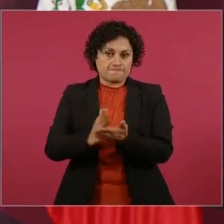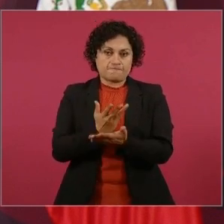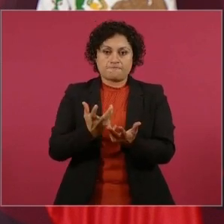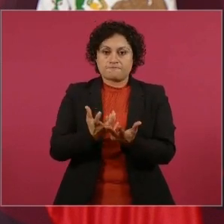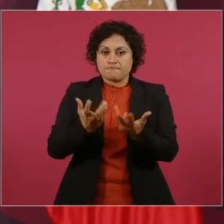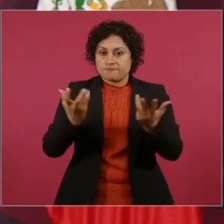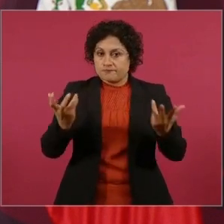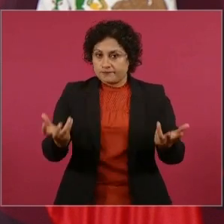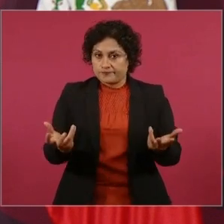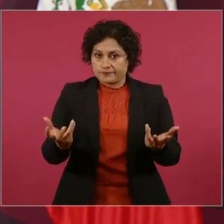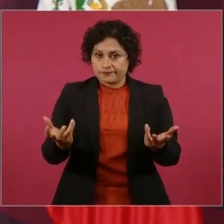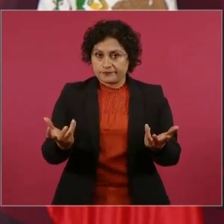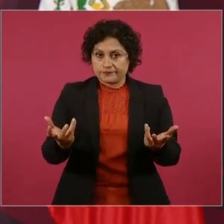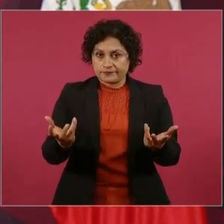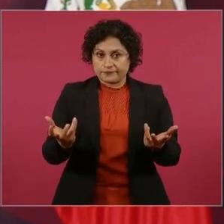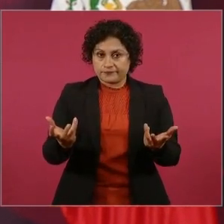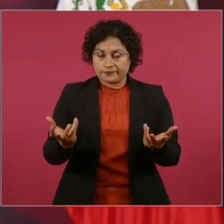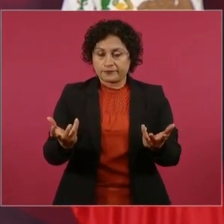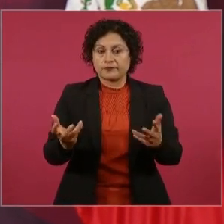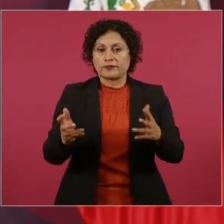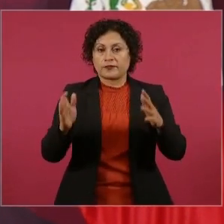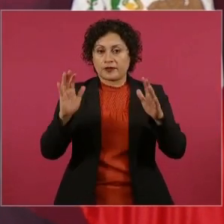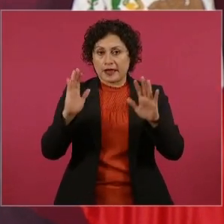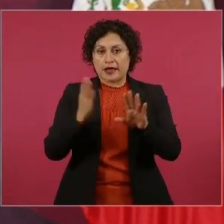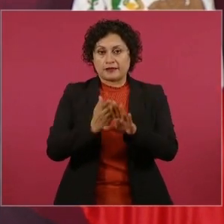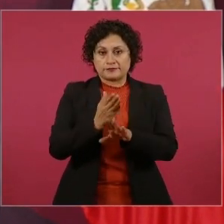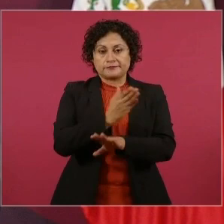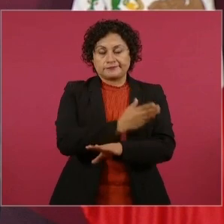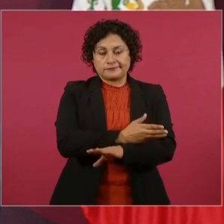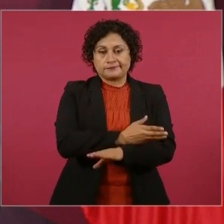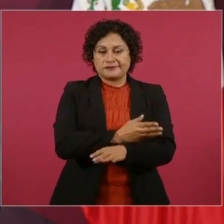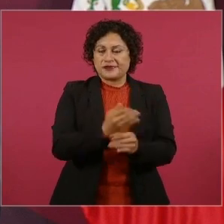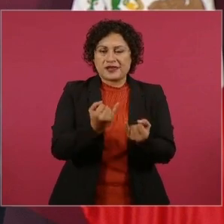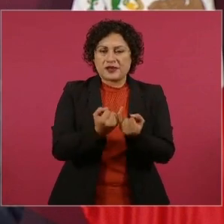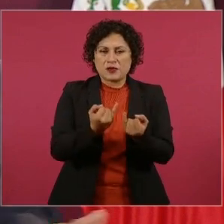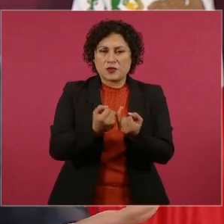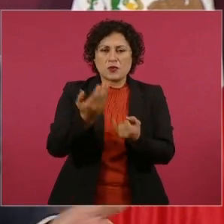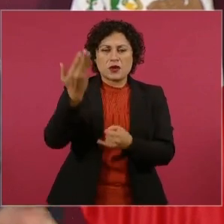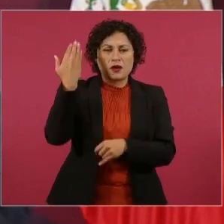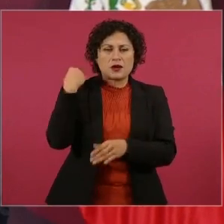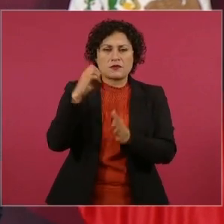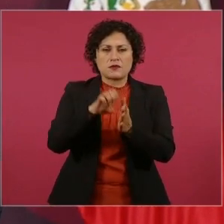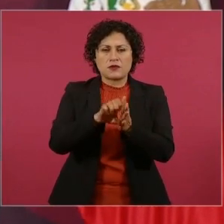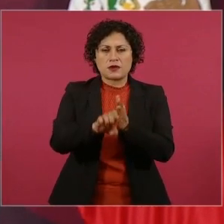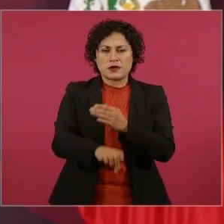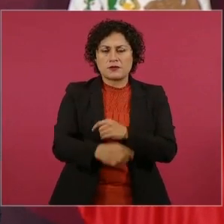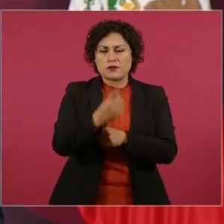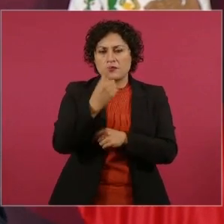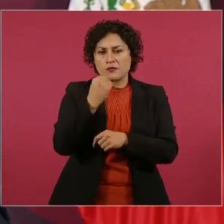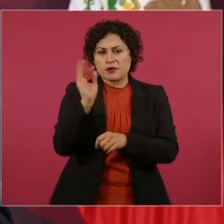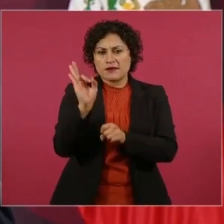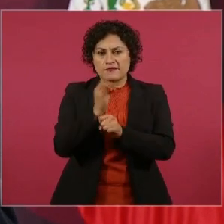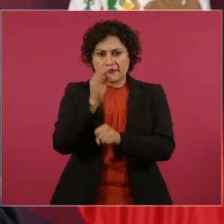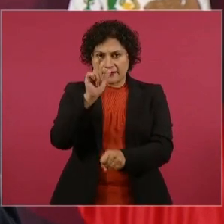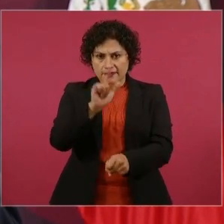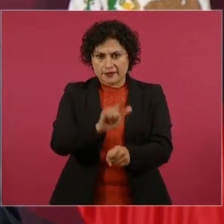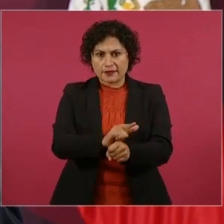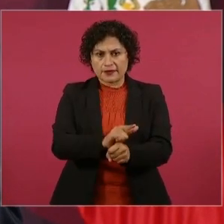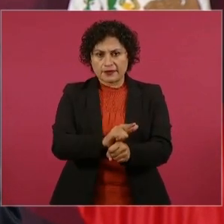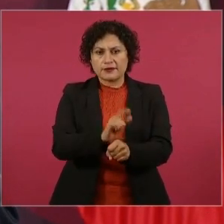que fuese como lo era antes la policía federal que dependiera